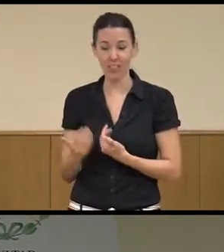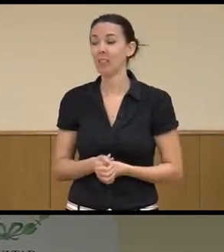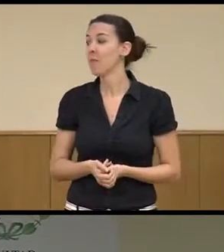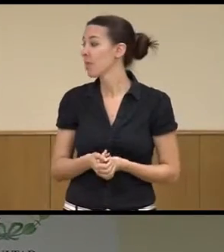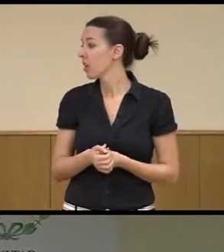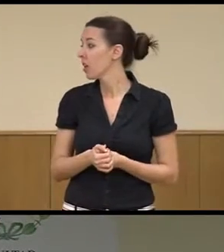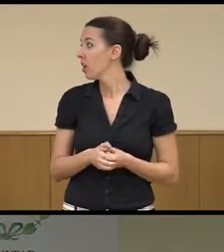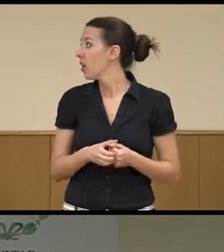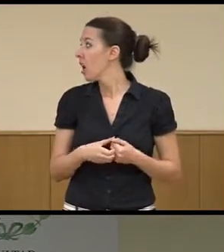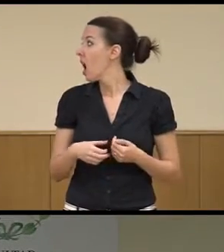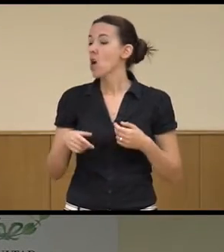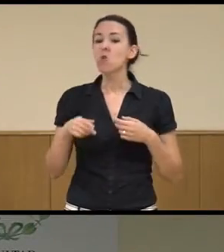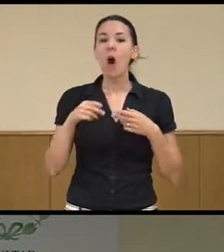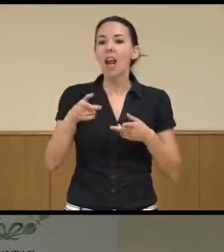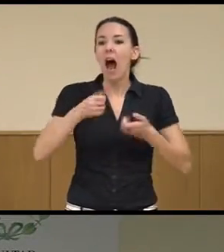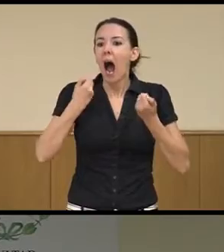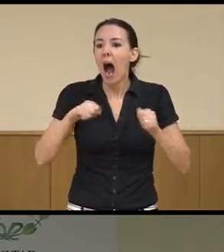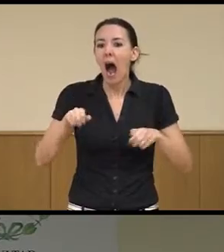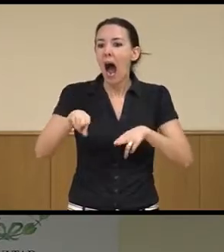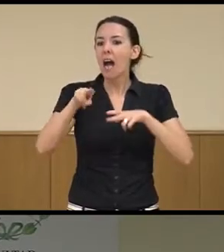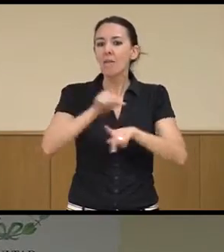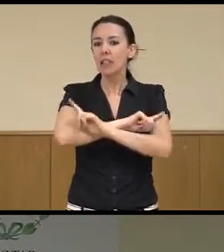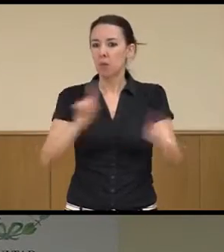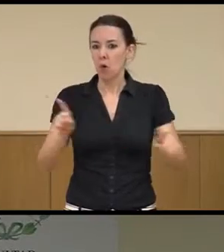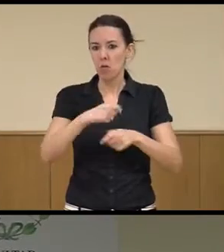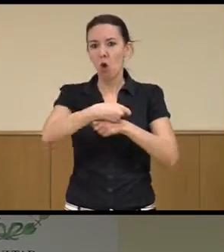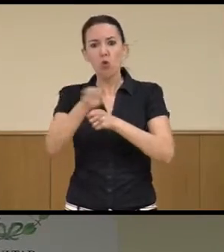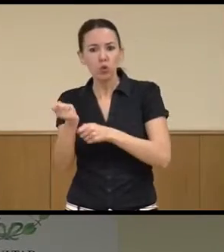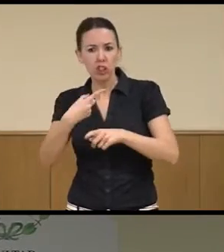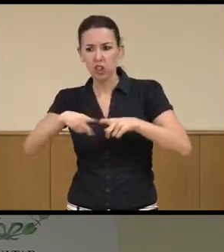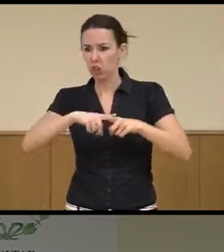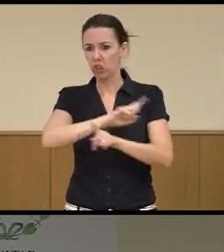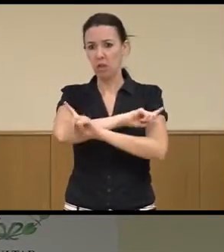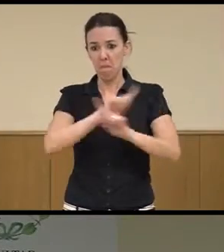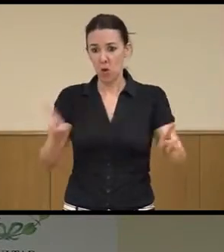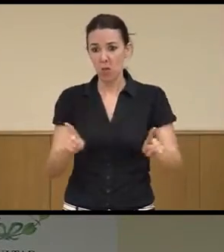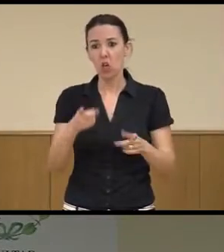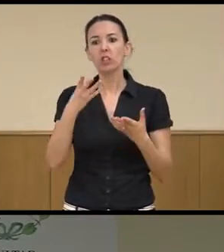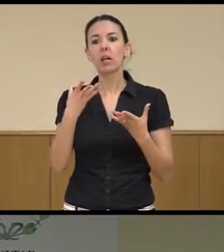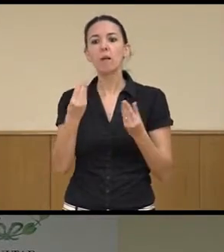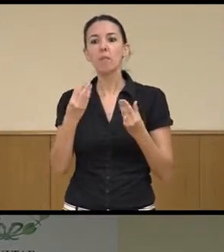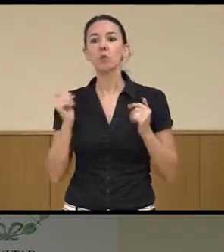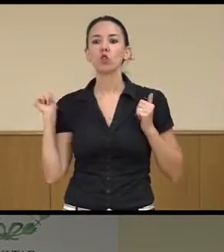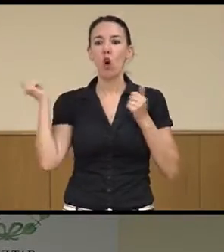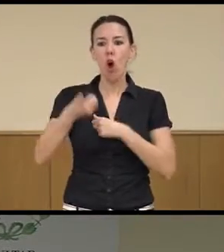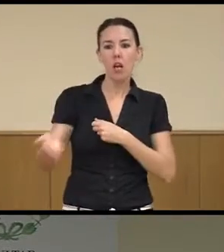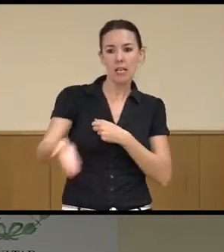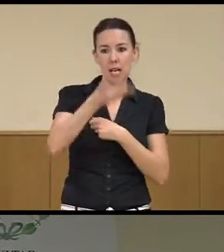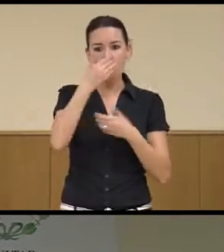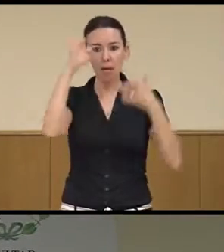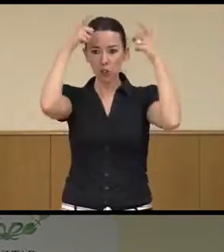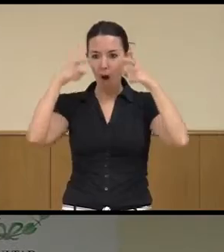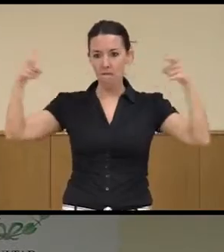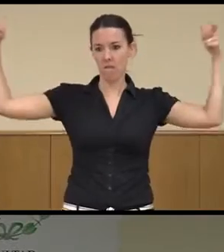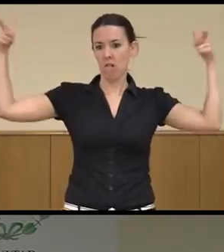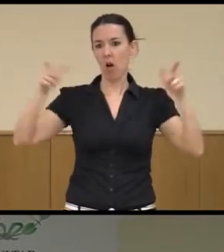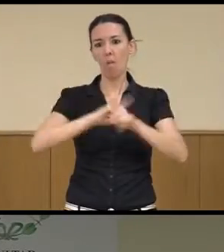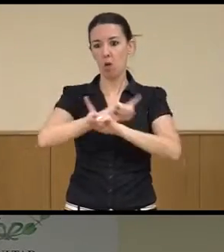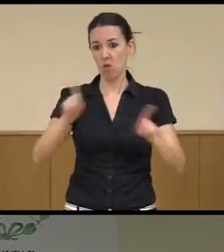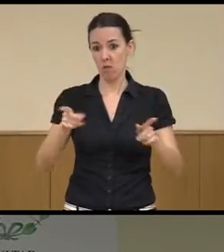armas blancas, aunque sean navajas, pues allí no se necesitan. Se restringían mucho las capas pardas, los sombreros anchos y de ala